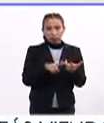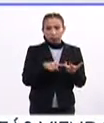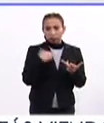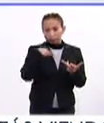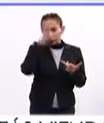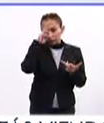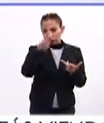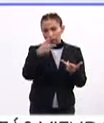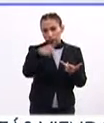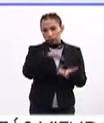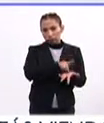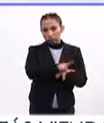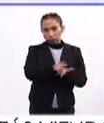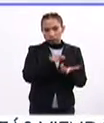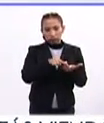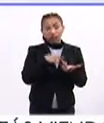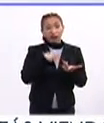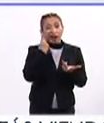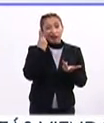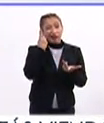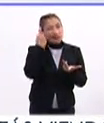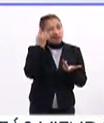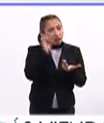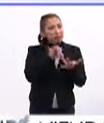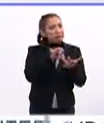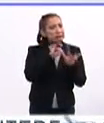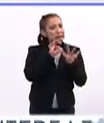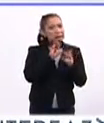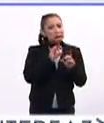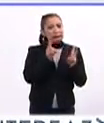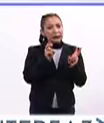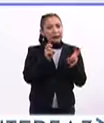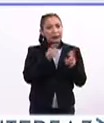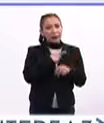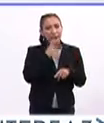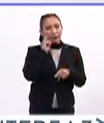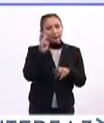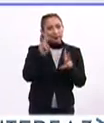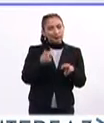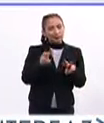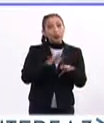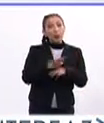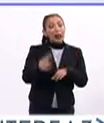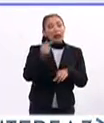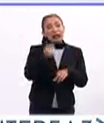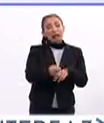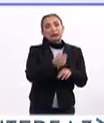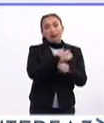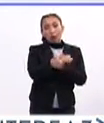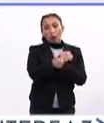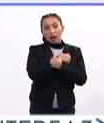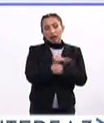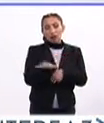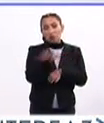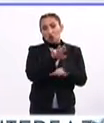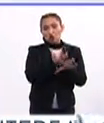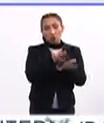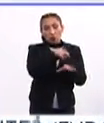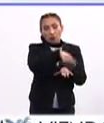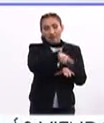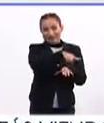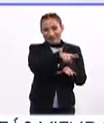el respeto a sus derechos humanos, pero creo que hay un tema importante que debemos de analizar, es el papel de la educación. ¿Cómo